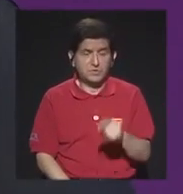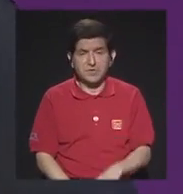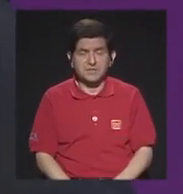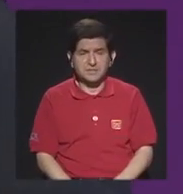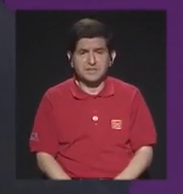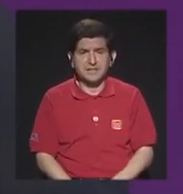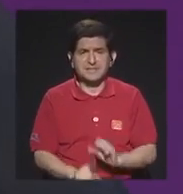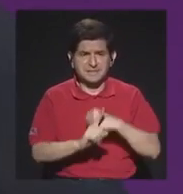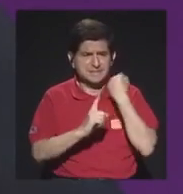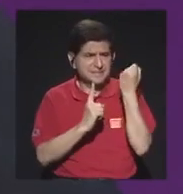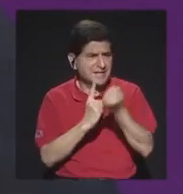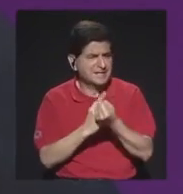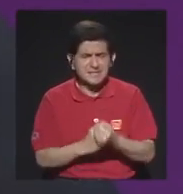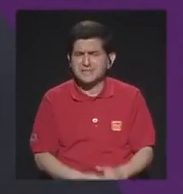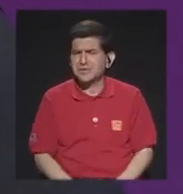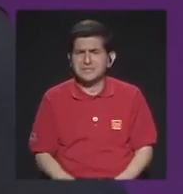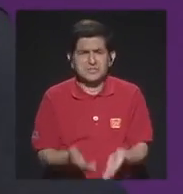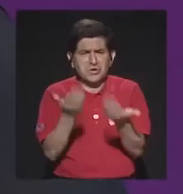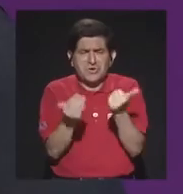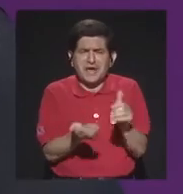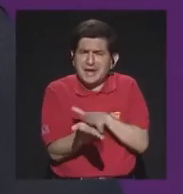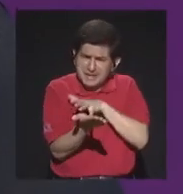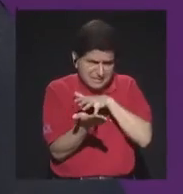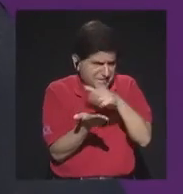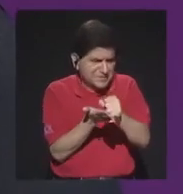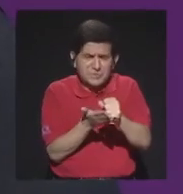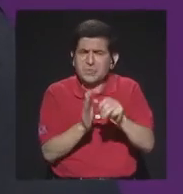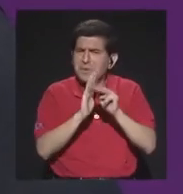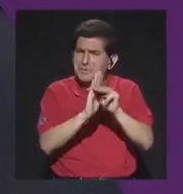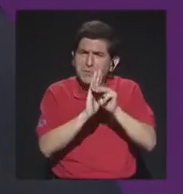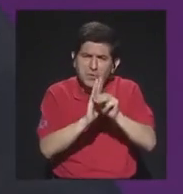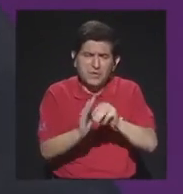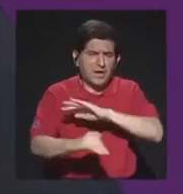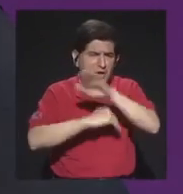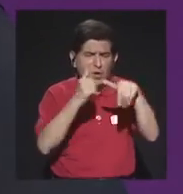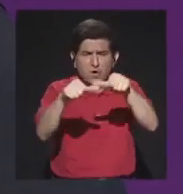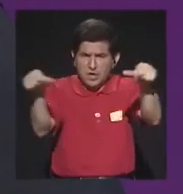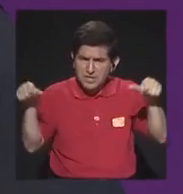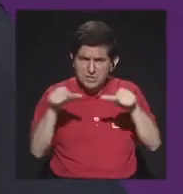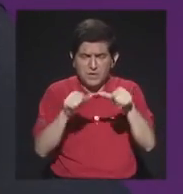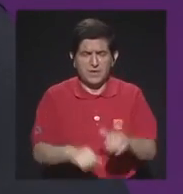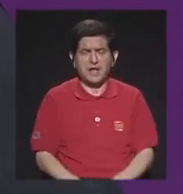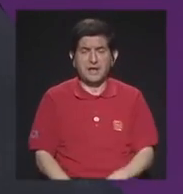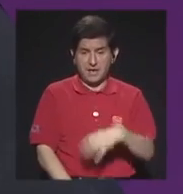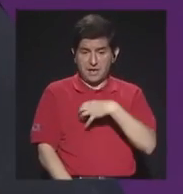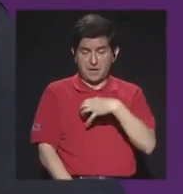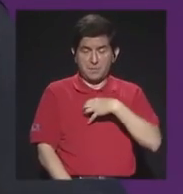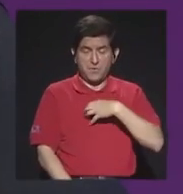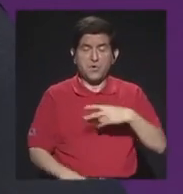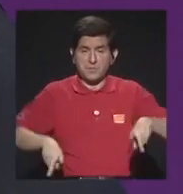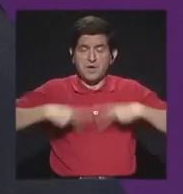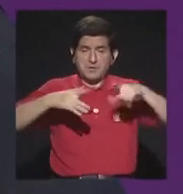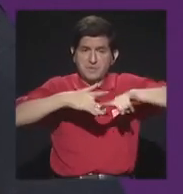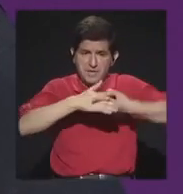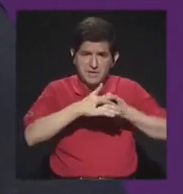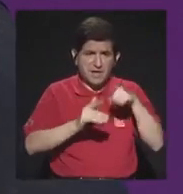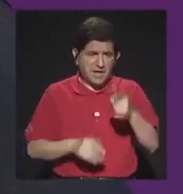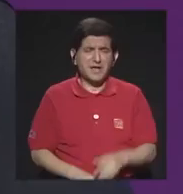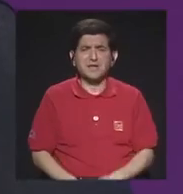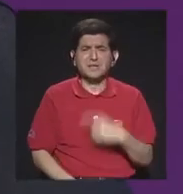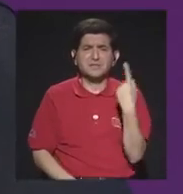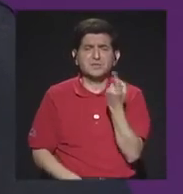¿verdad?, derrumbar ese modelo en todas las áreas de nuestras vidas, porque realmente lo que ha traído es muerte y